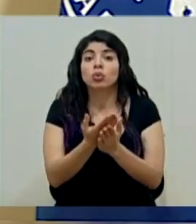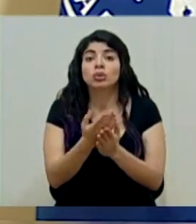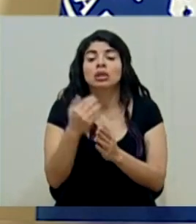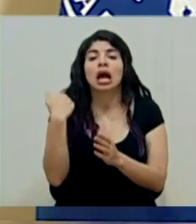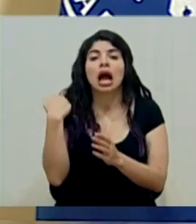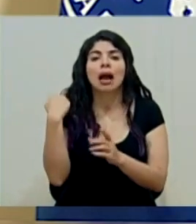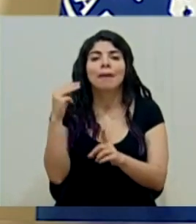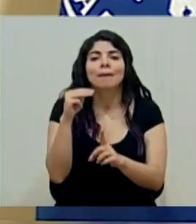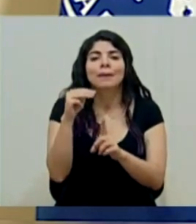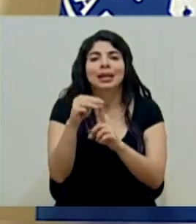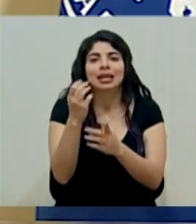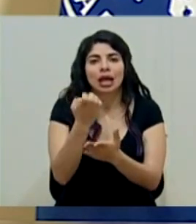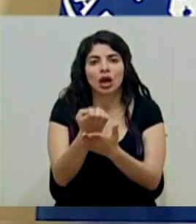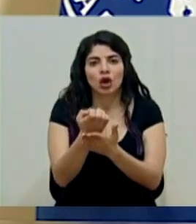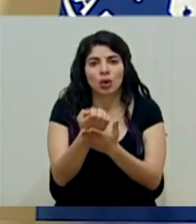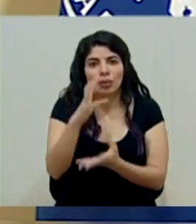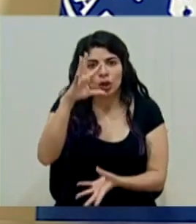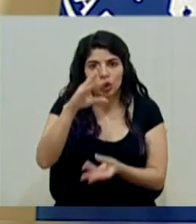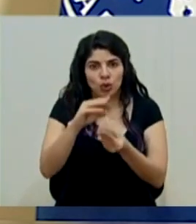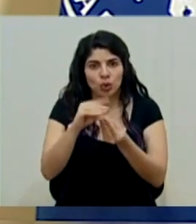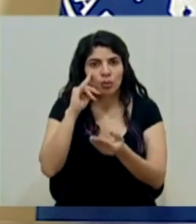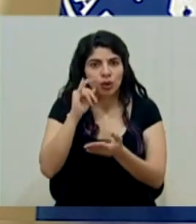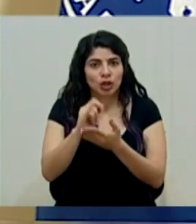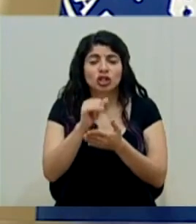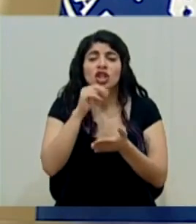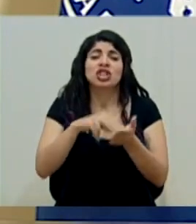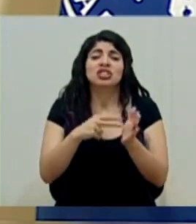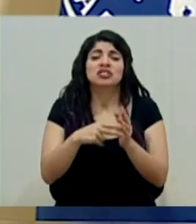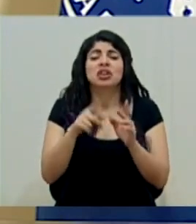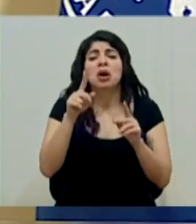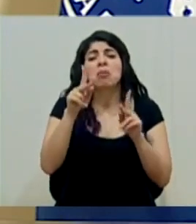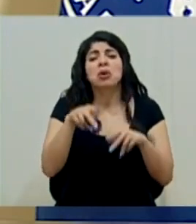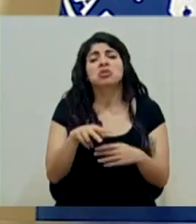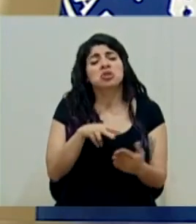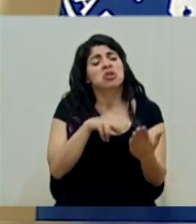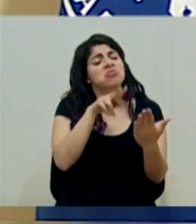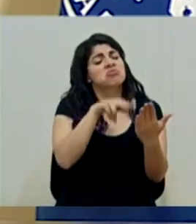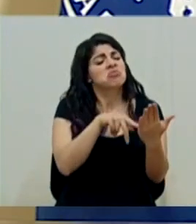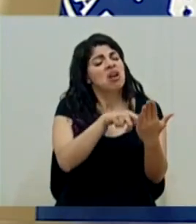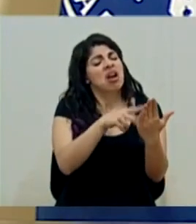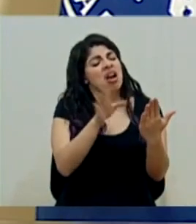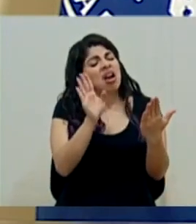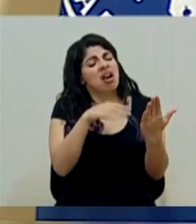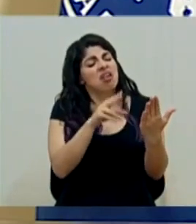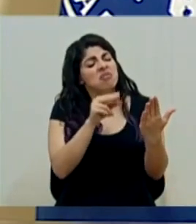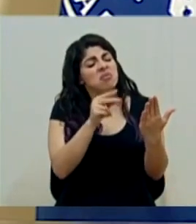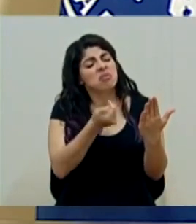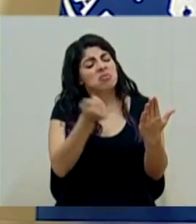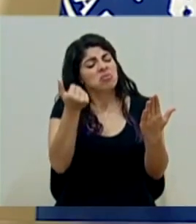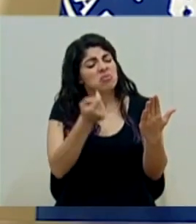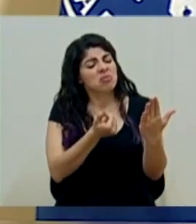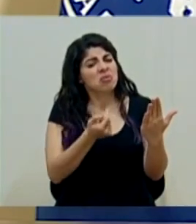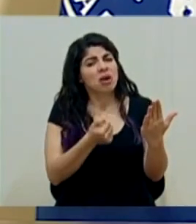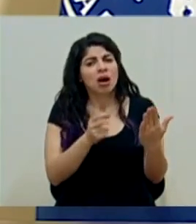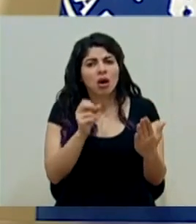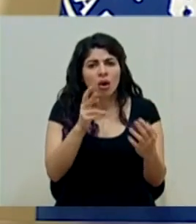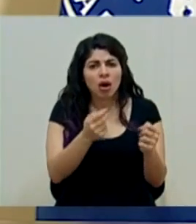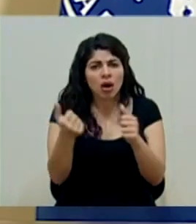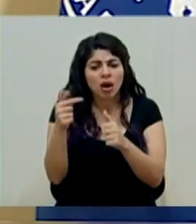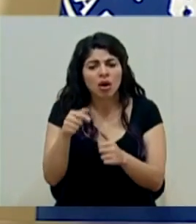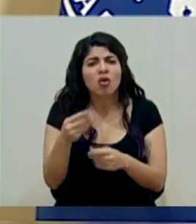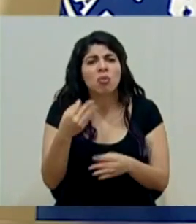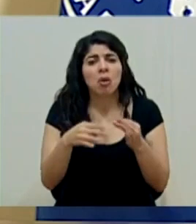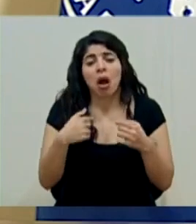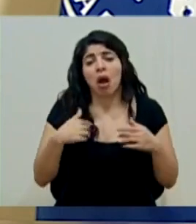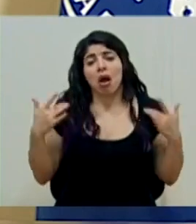de metas económicas. No es simplemente que dicen, que alguien puede decir, bueno, no, esto quítelo y bueno, ¿y cómo lo resolvemos? Ah, yo de eso